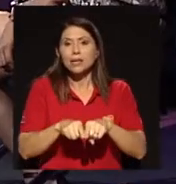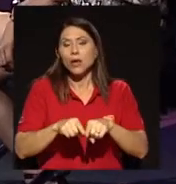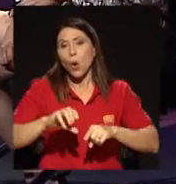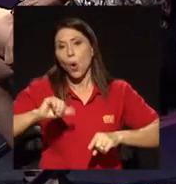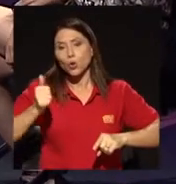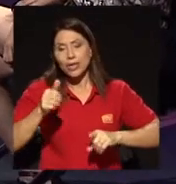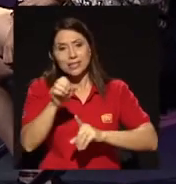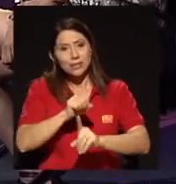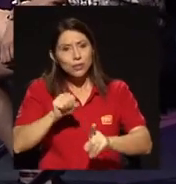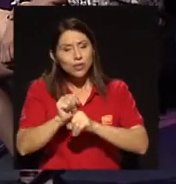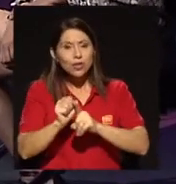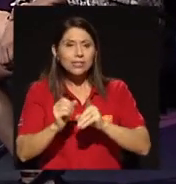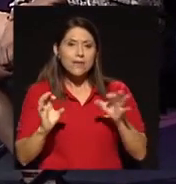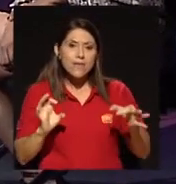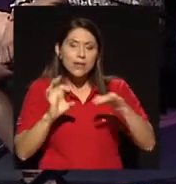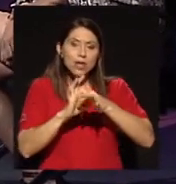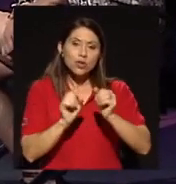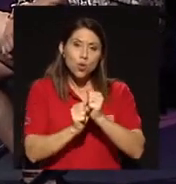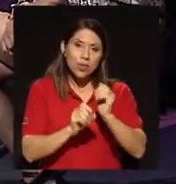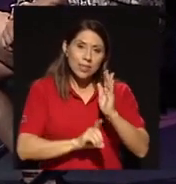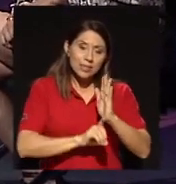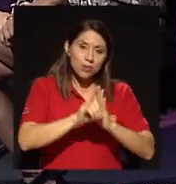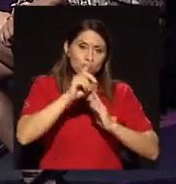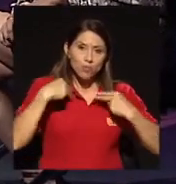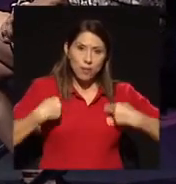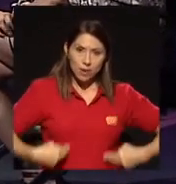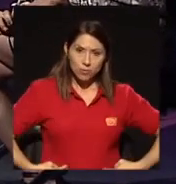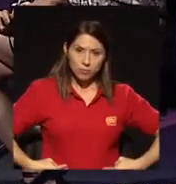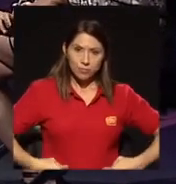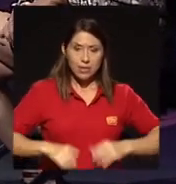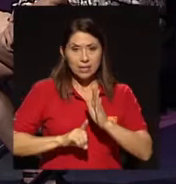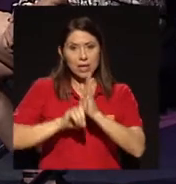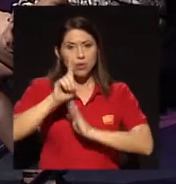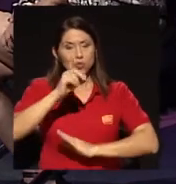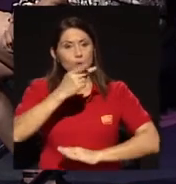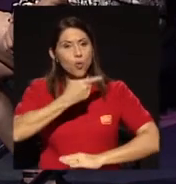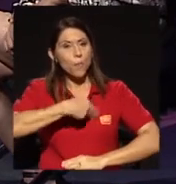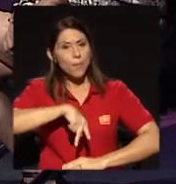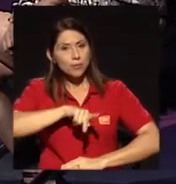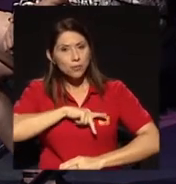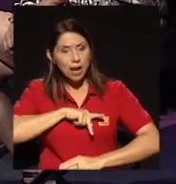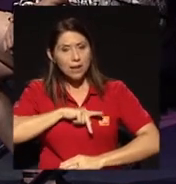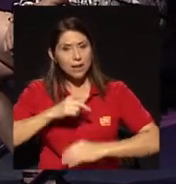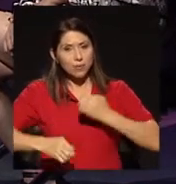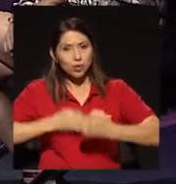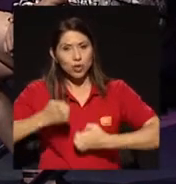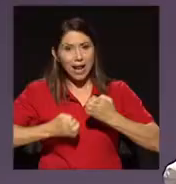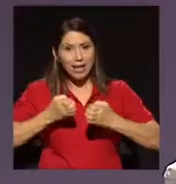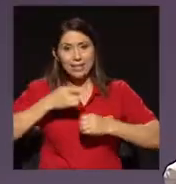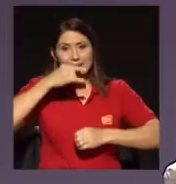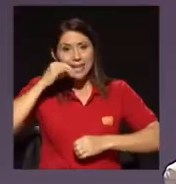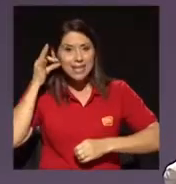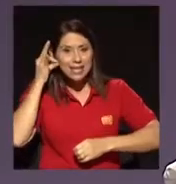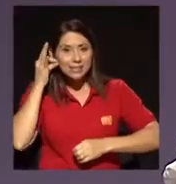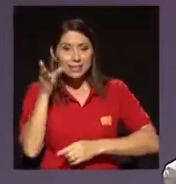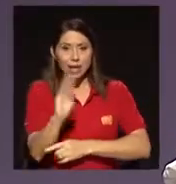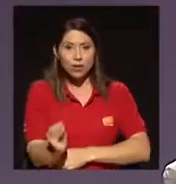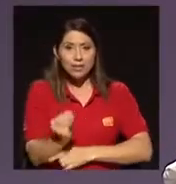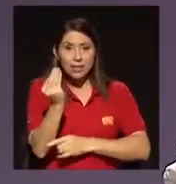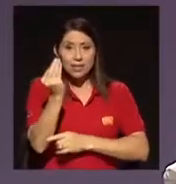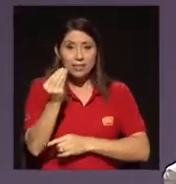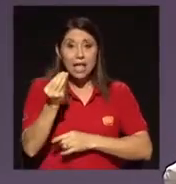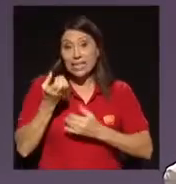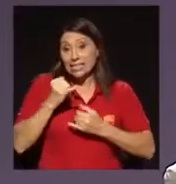desarrollo humano, el desarrollo personal y emocional de las niñas y de las adolescentes. Obviamente un embarazo va a truncar